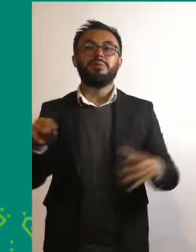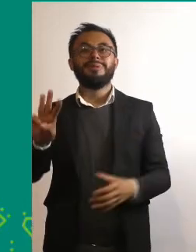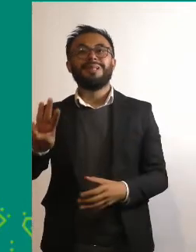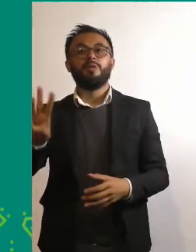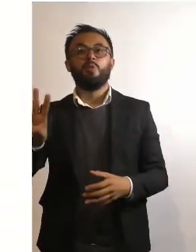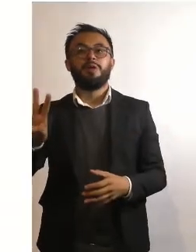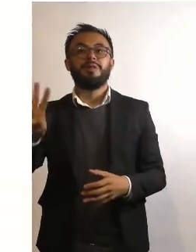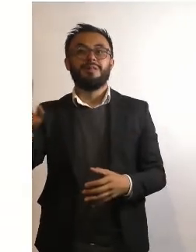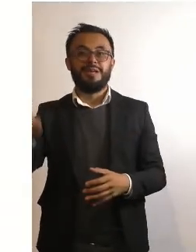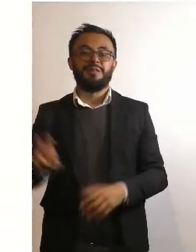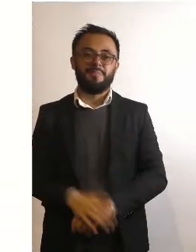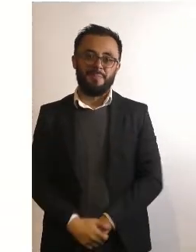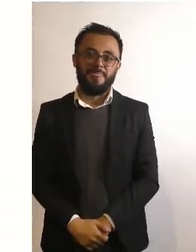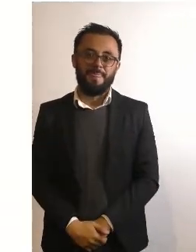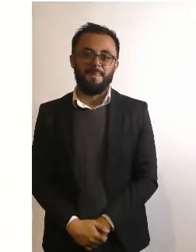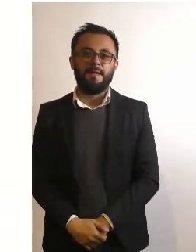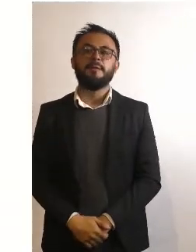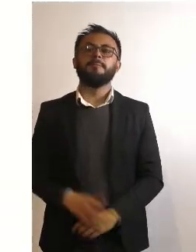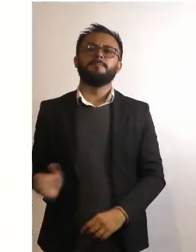Con egresados,